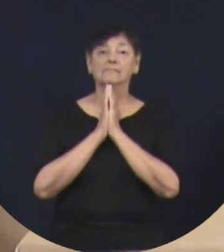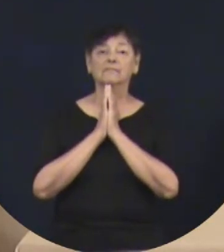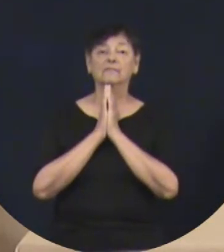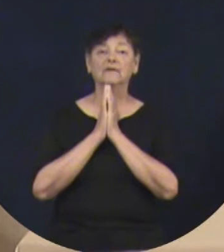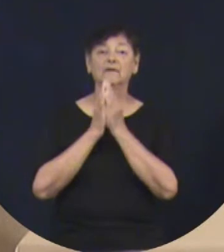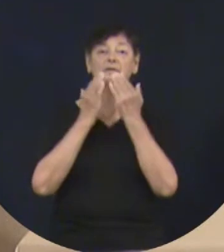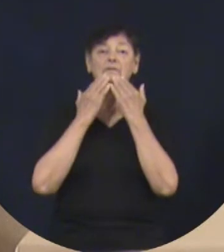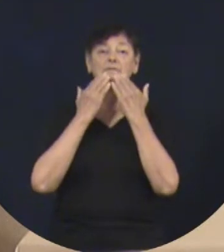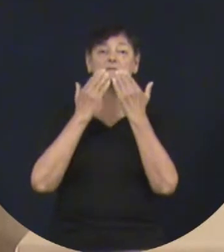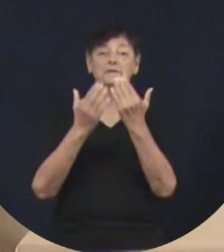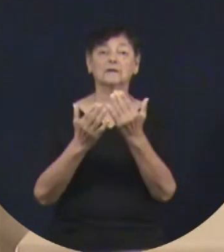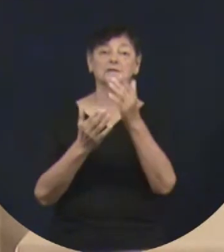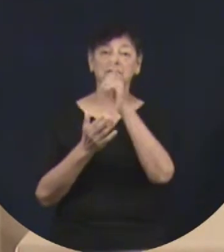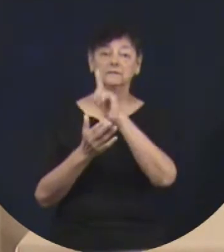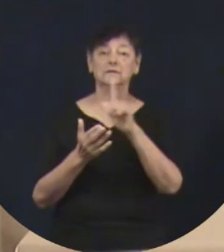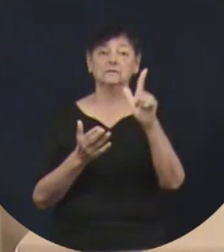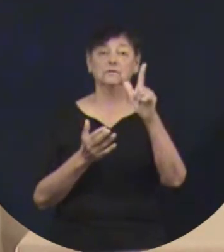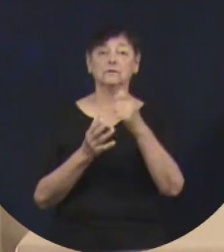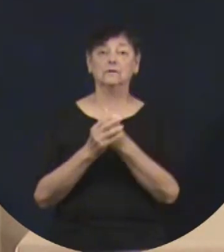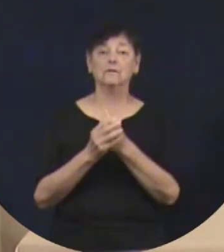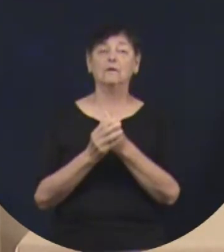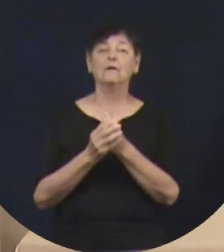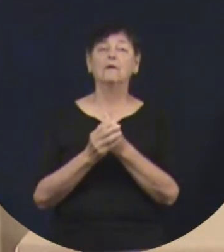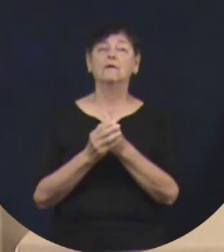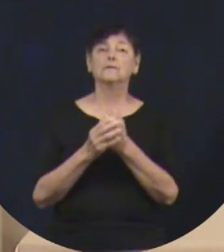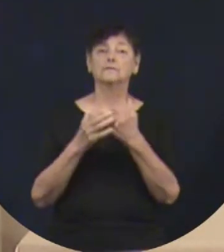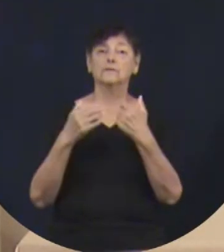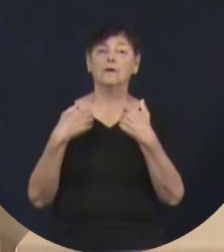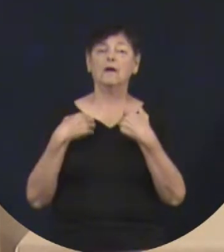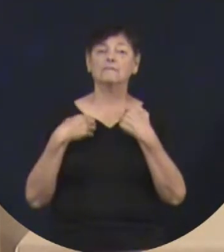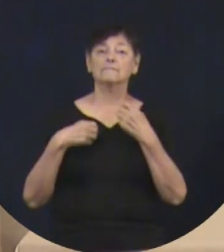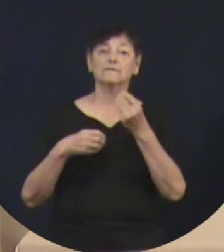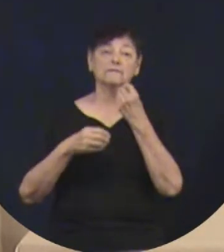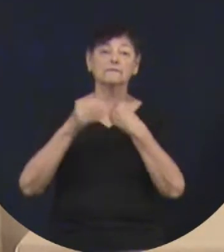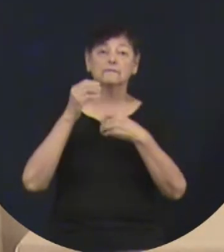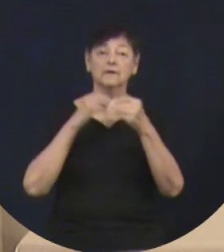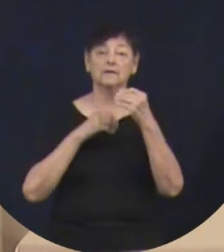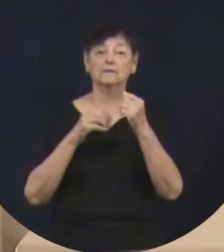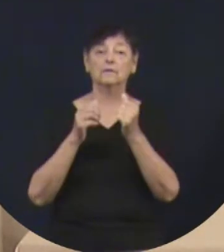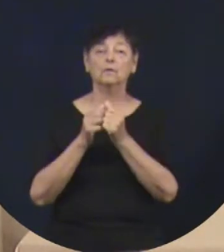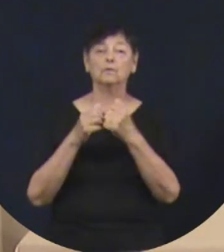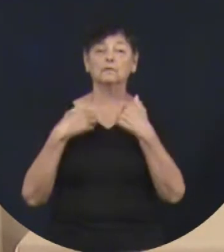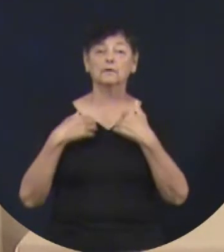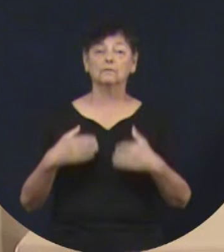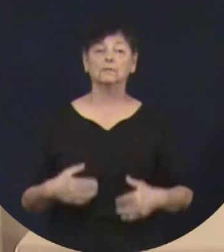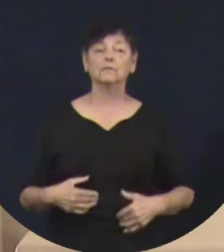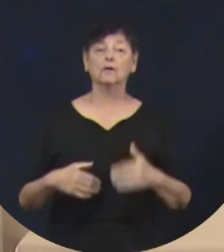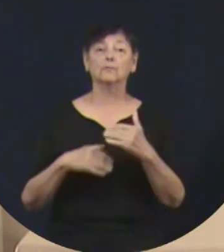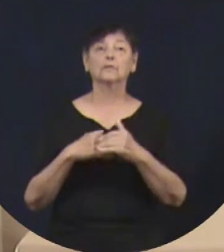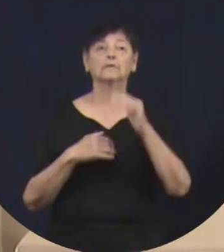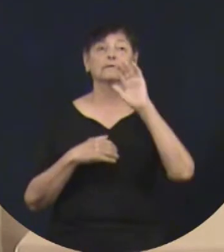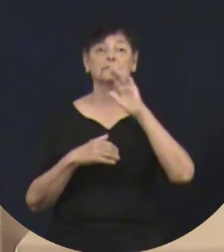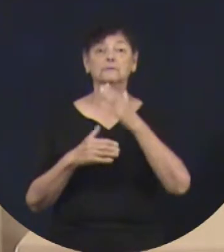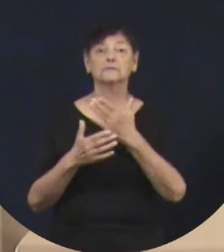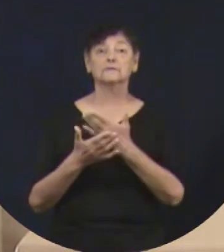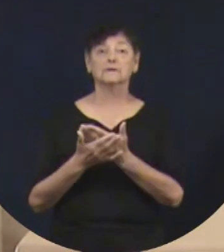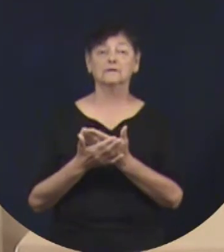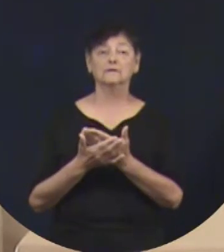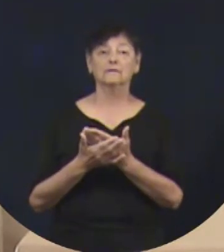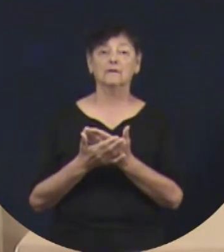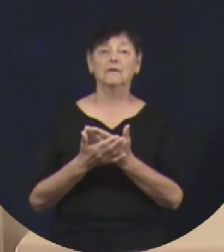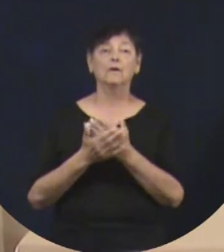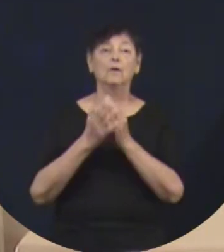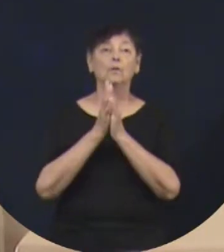Te damos gracias, Señor, por habernos alimentado con el cuerpo y la sangre de tu Hijo. Y